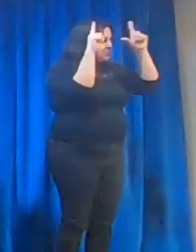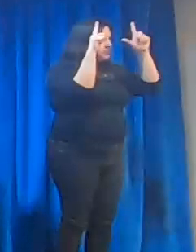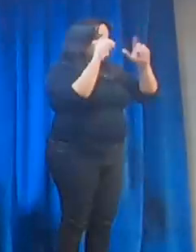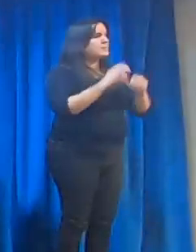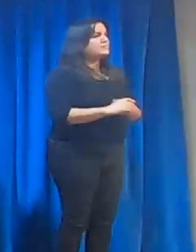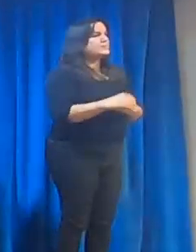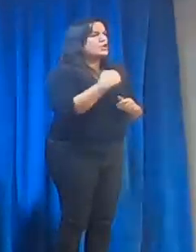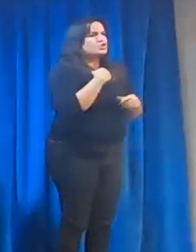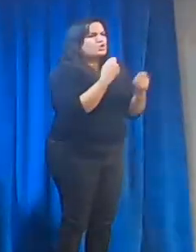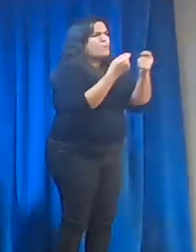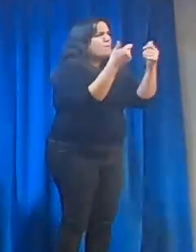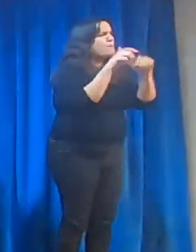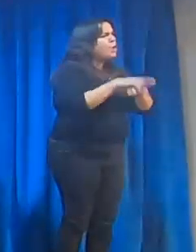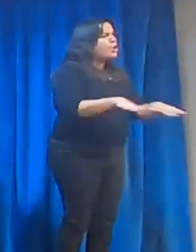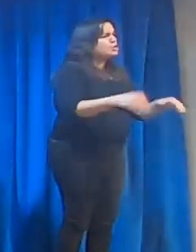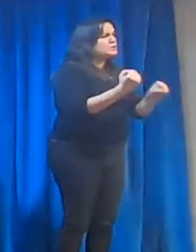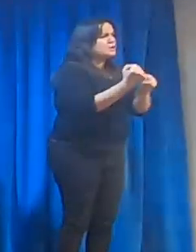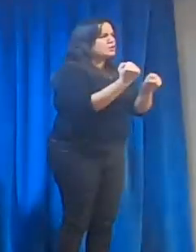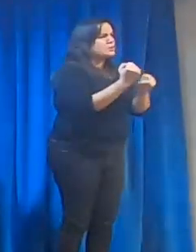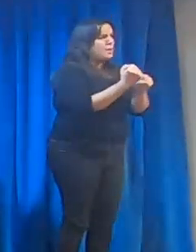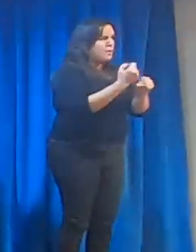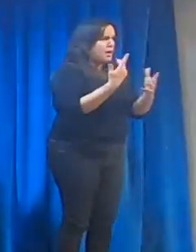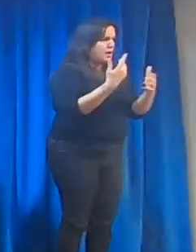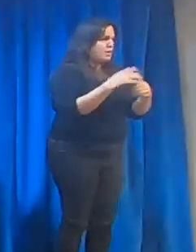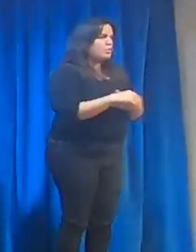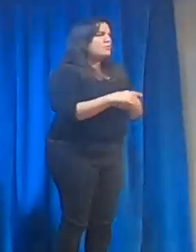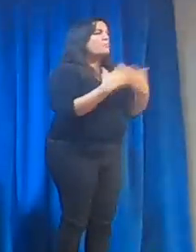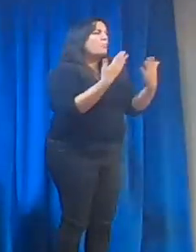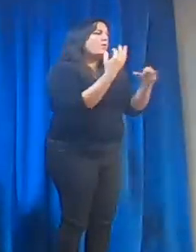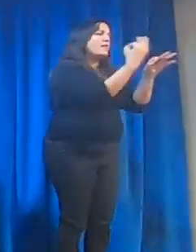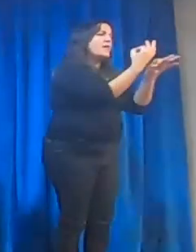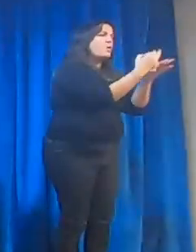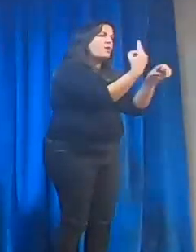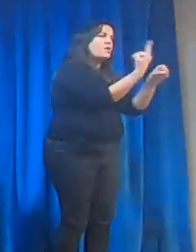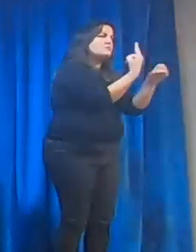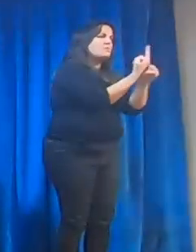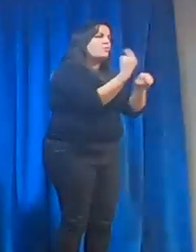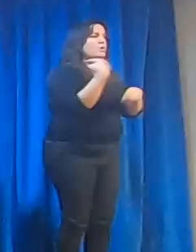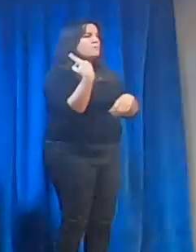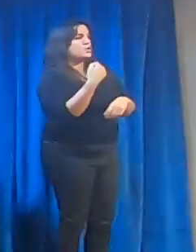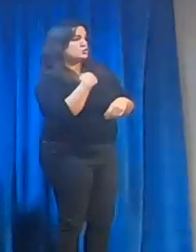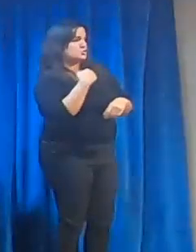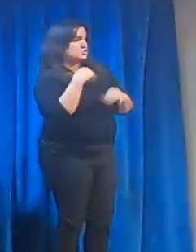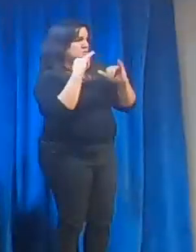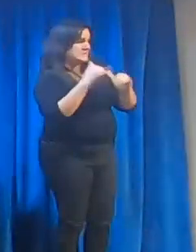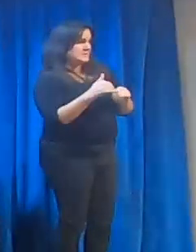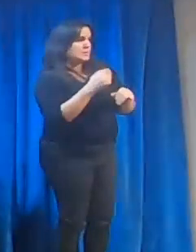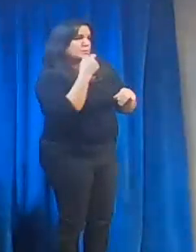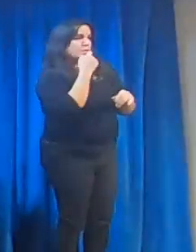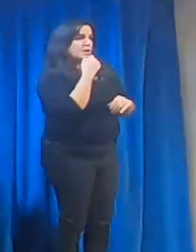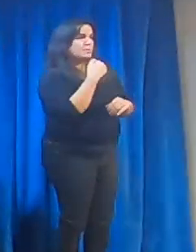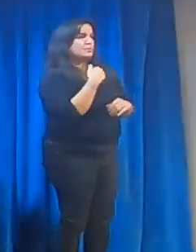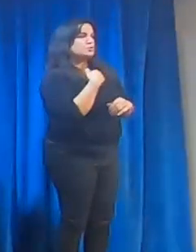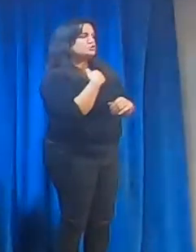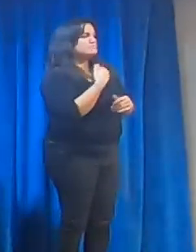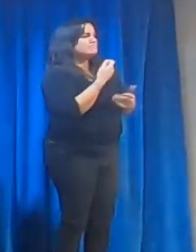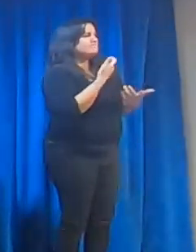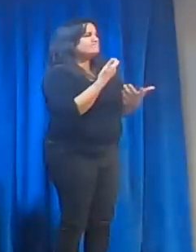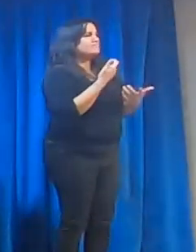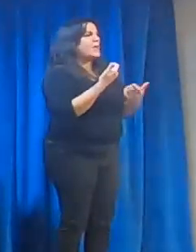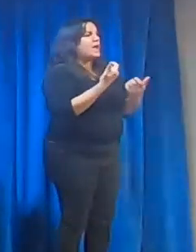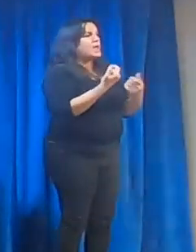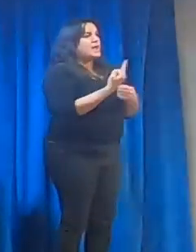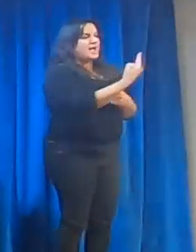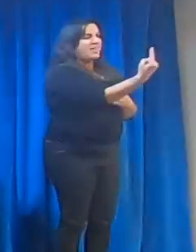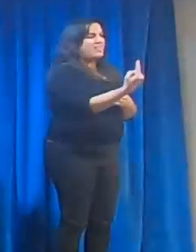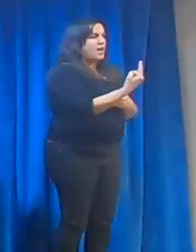hacer algunas cosas que en la escuela quizás no se hace, pero cada chico tiene su almohadón. Cuando el chico falta, el almohadón queda y lo